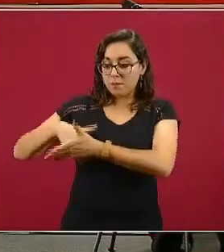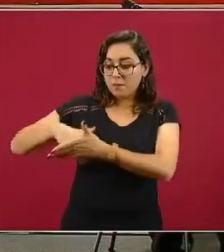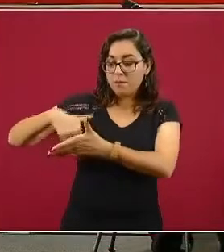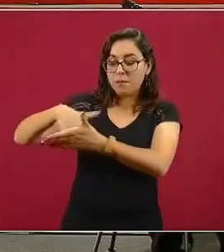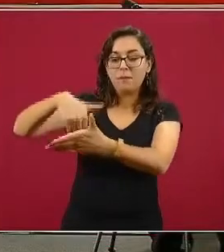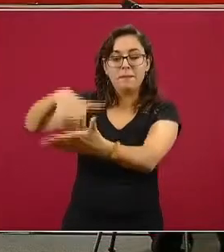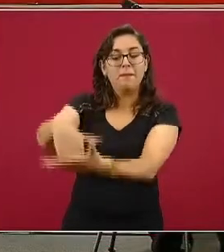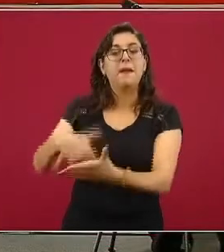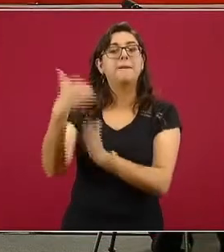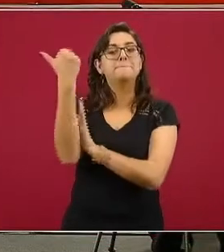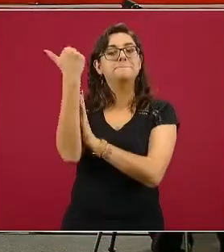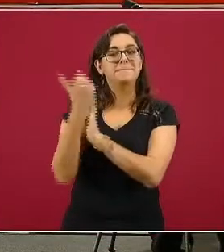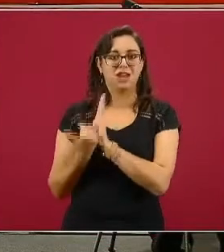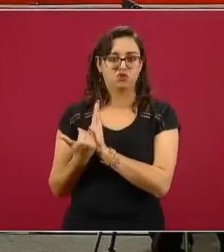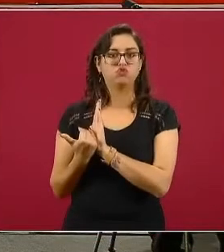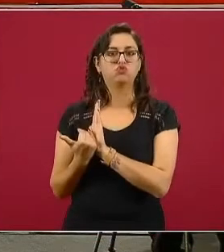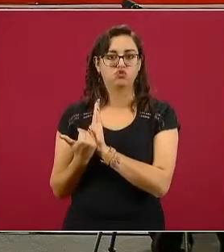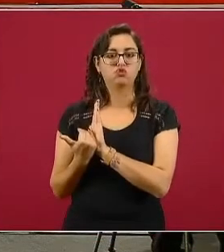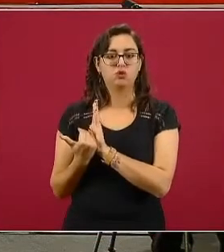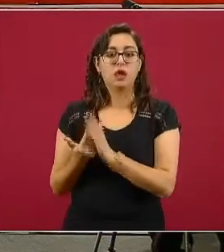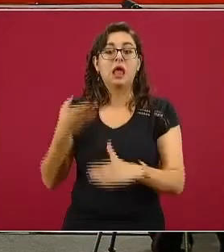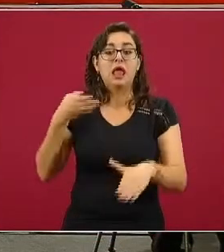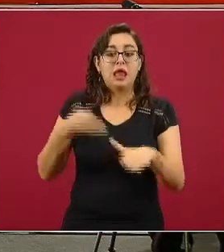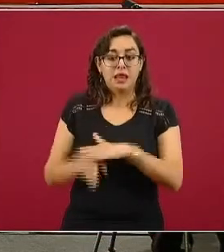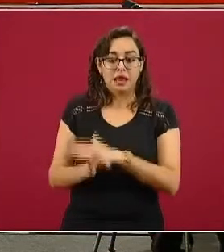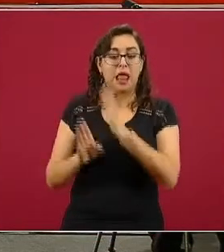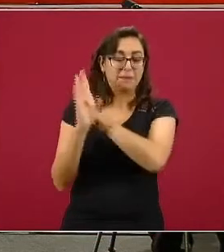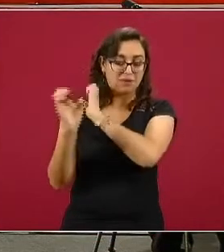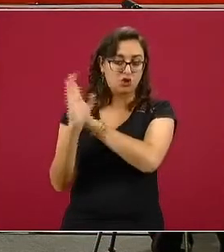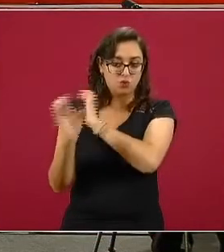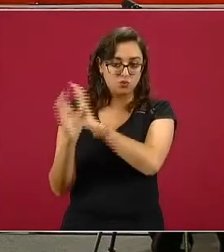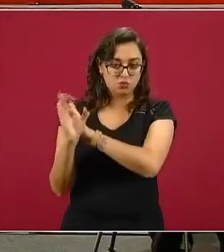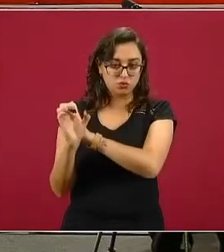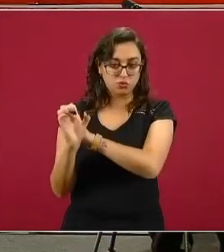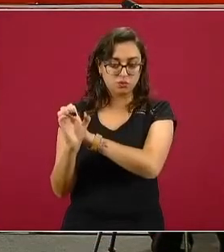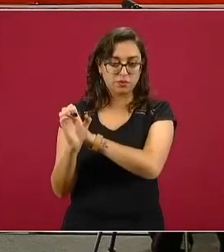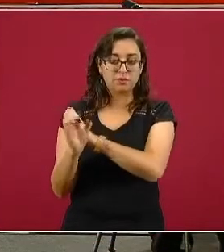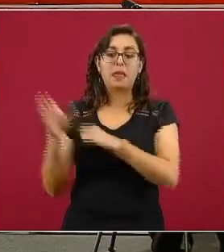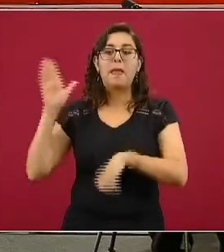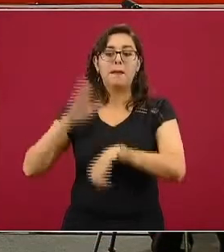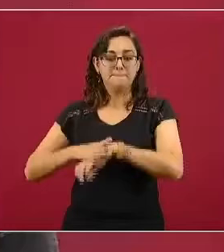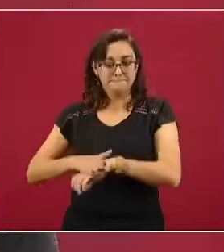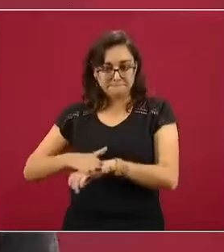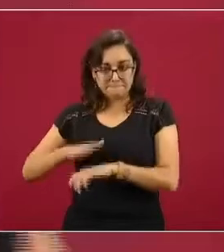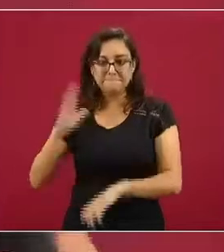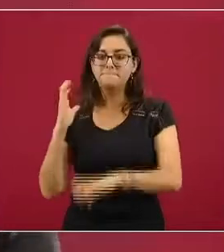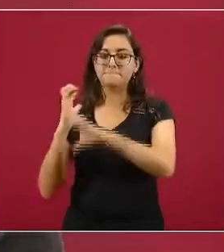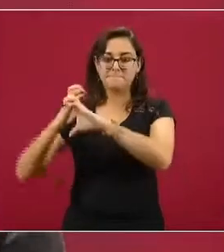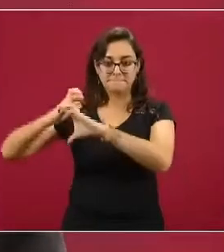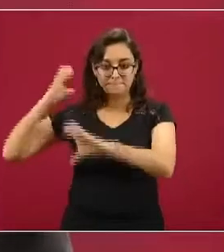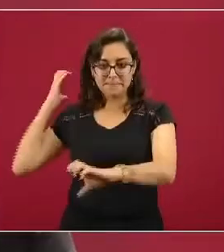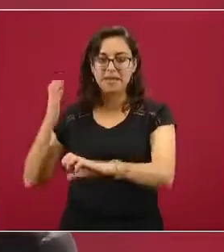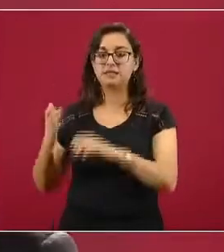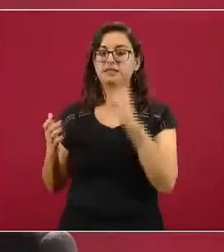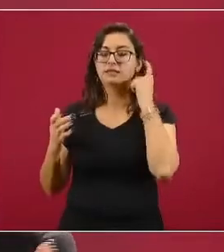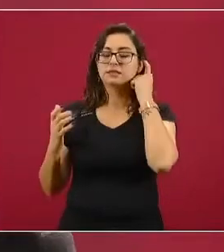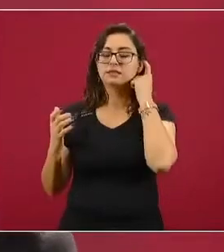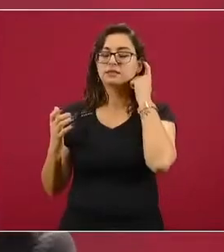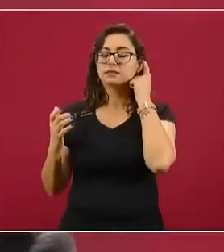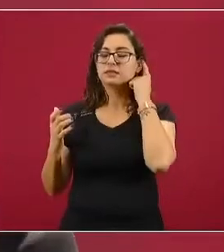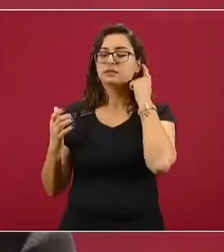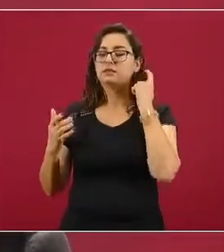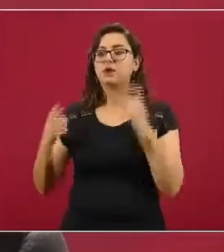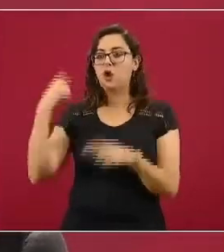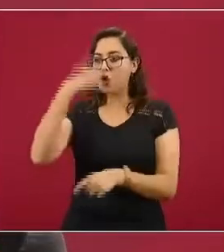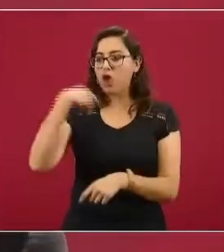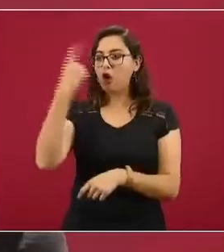parada. Específicamente en el Metrobús se aumentó el número de corridas por hora, pero